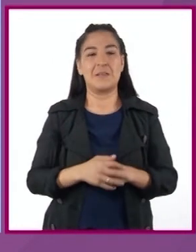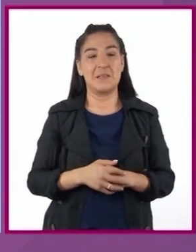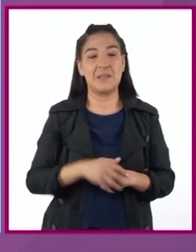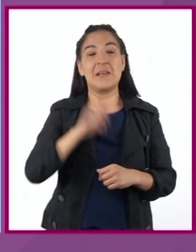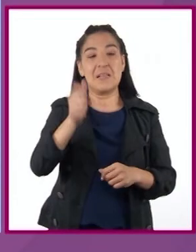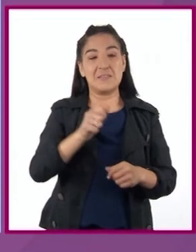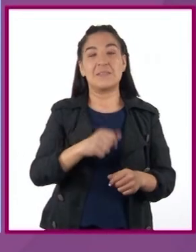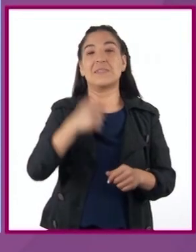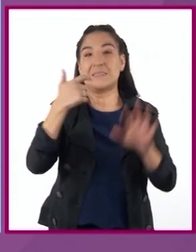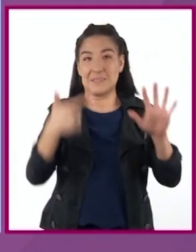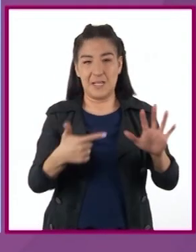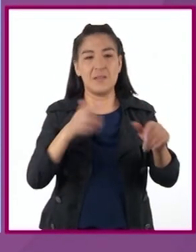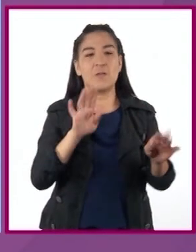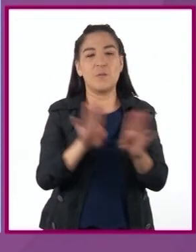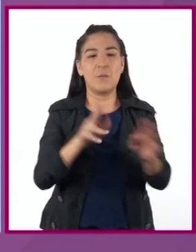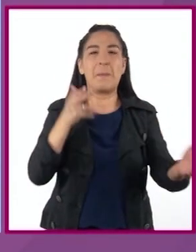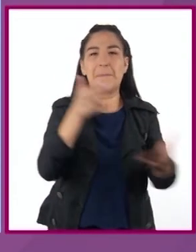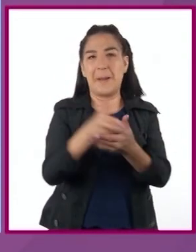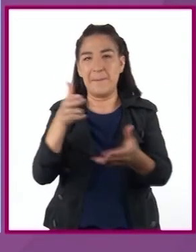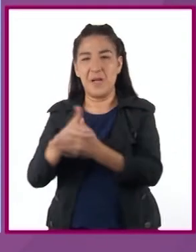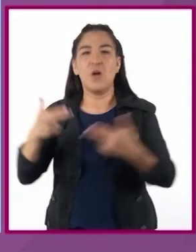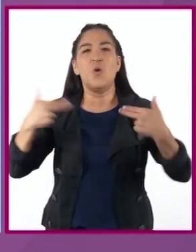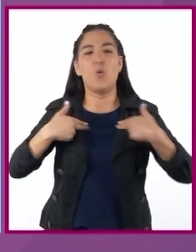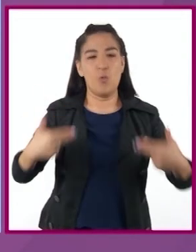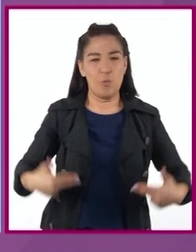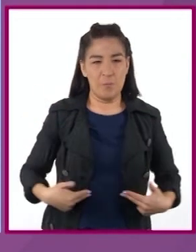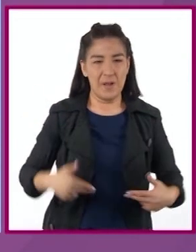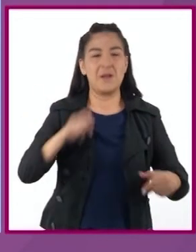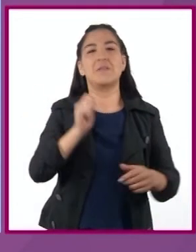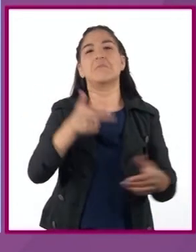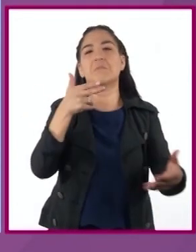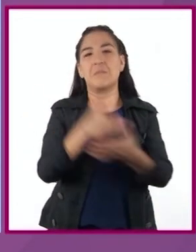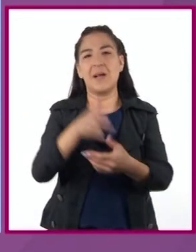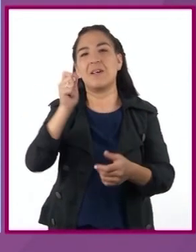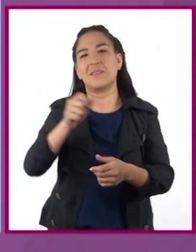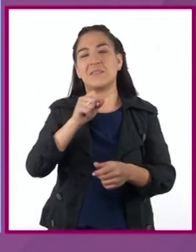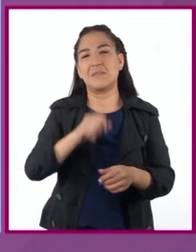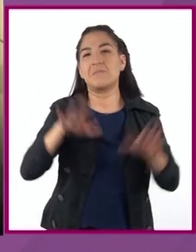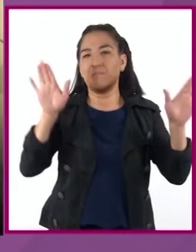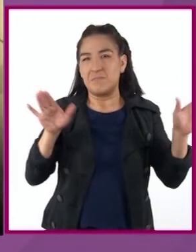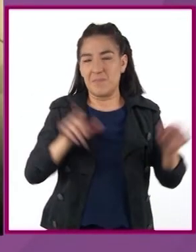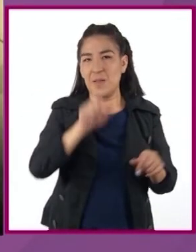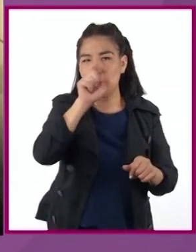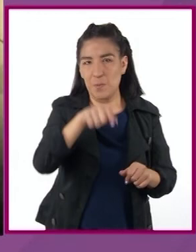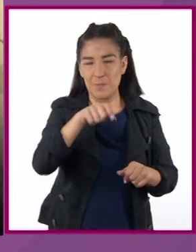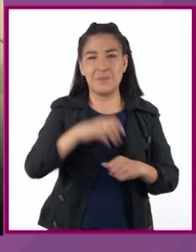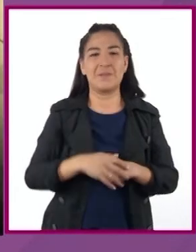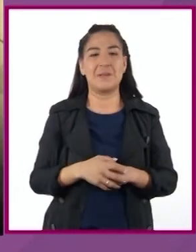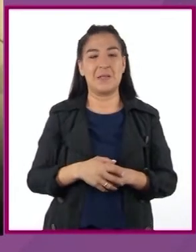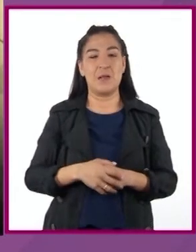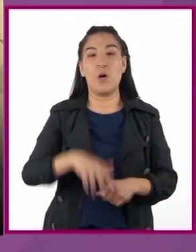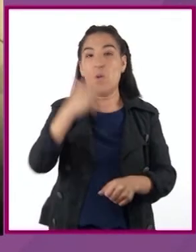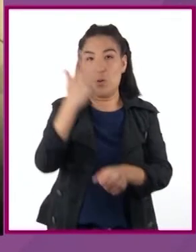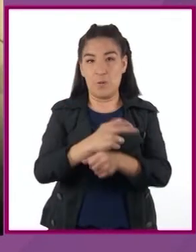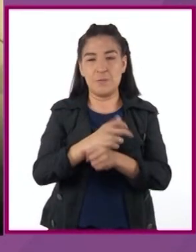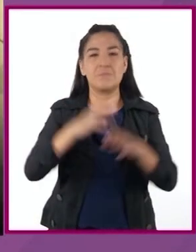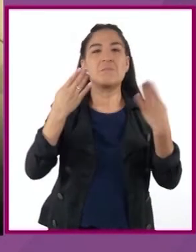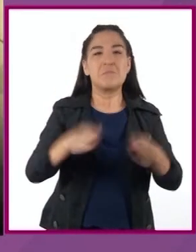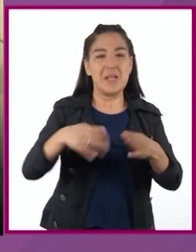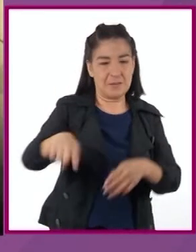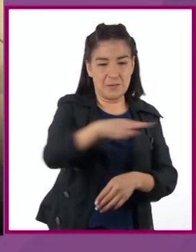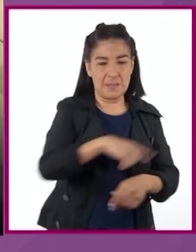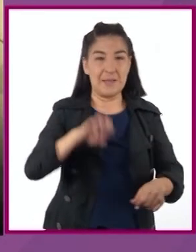codornices, ciertas formas de sacrificio humano, ciertas formas de autosacrificio. 8. Mercados especializados